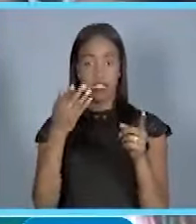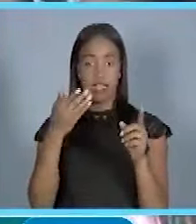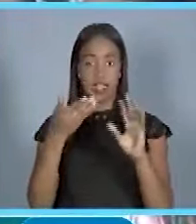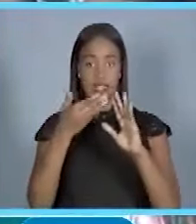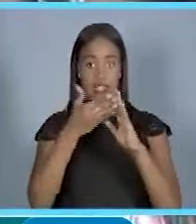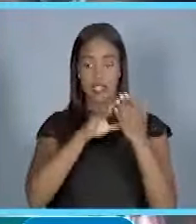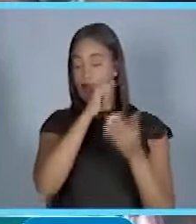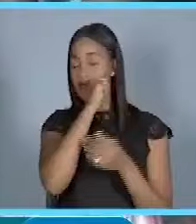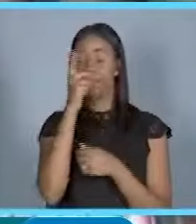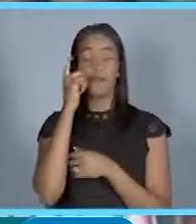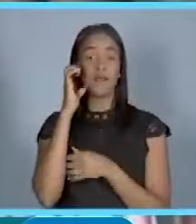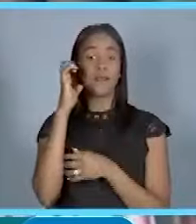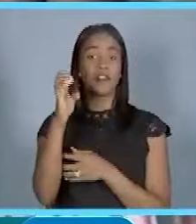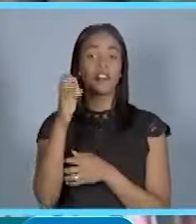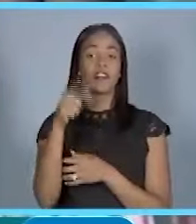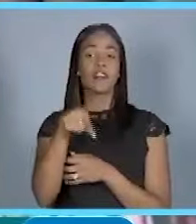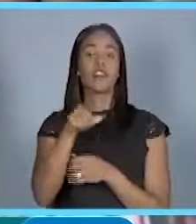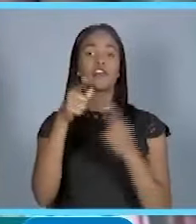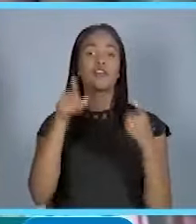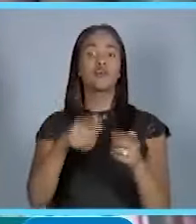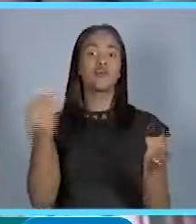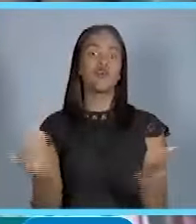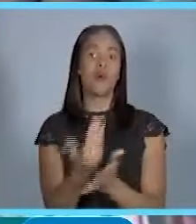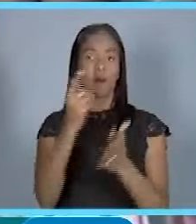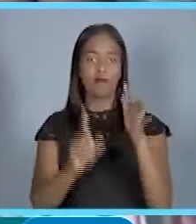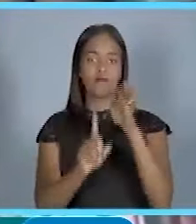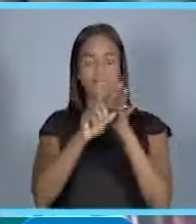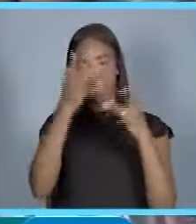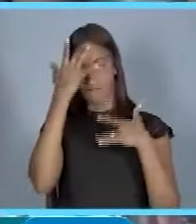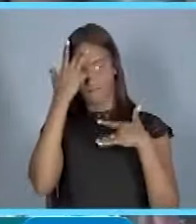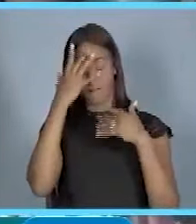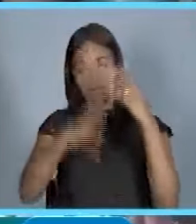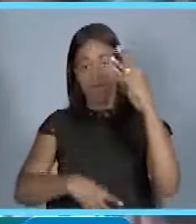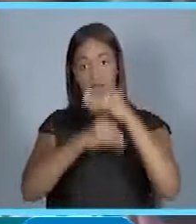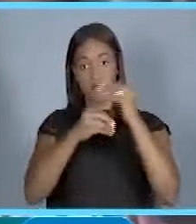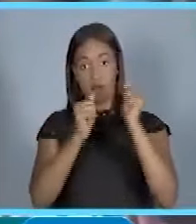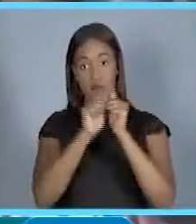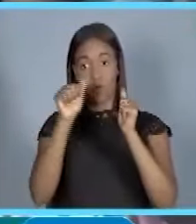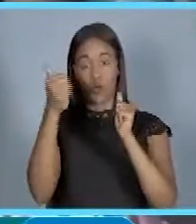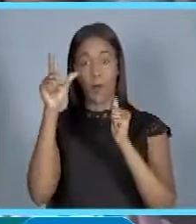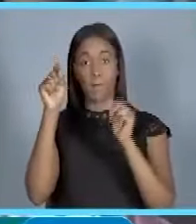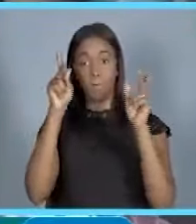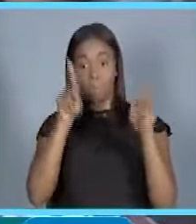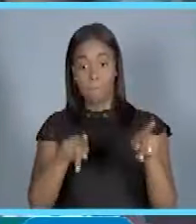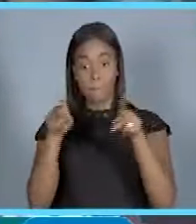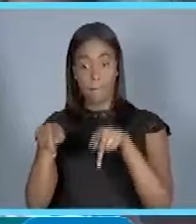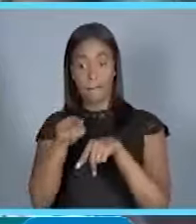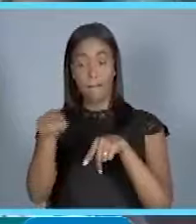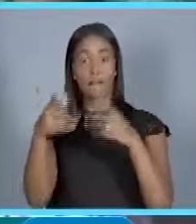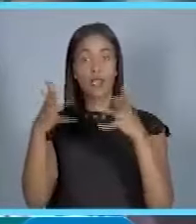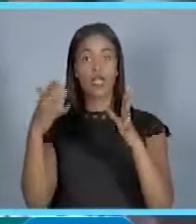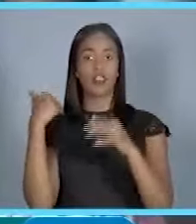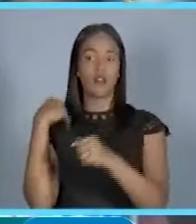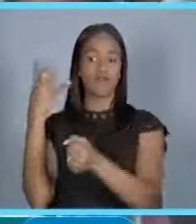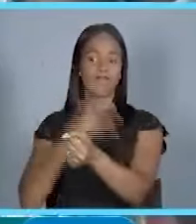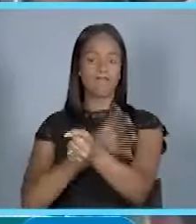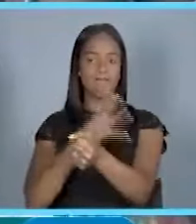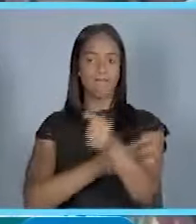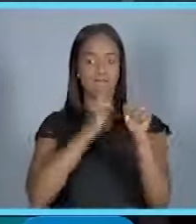en el Distrito Nacional, corresponden los nuevos casos. Adicional a unos 20 pacientes que han sido ingresados